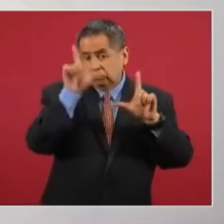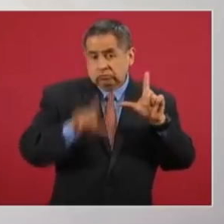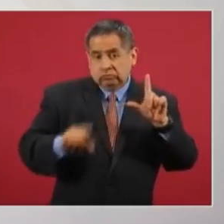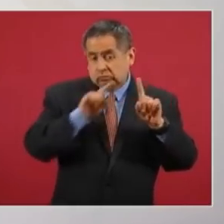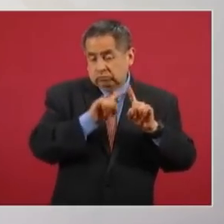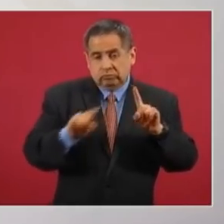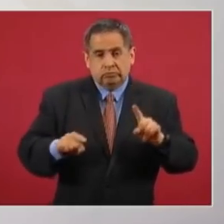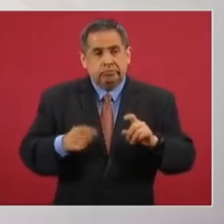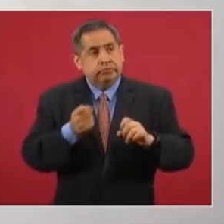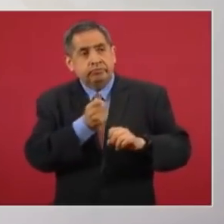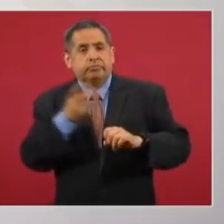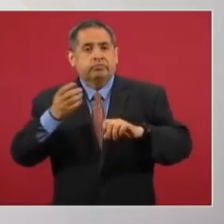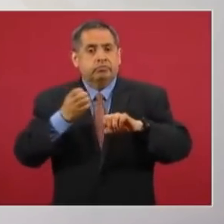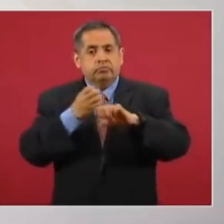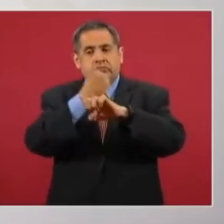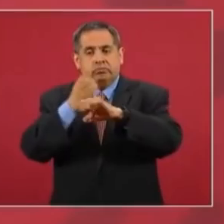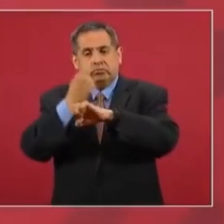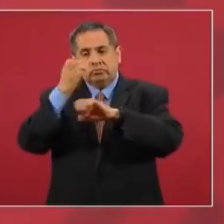Habían estados,